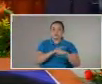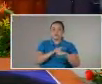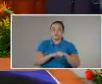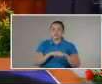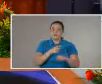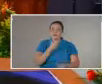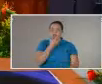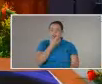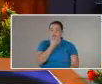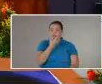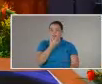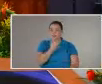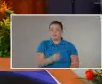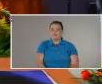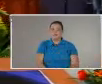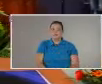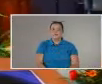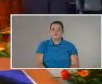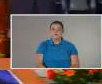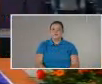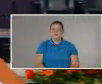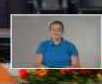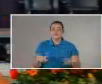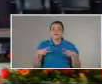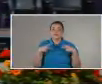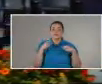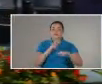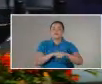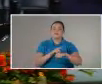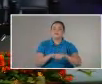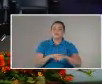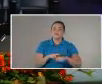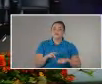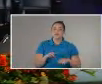llorando. Hay un tiempo de hacer duelo y